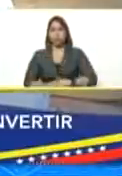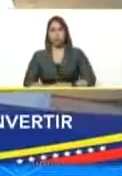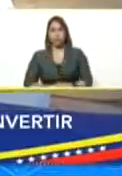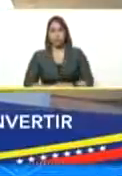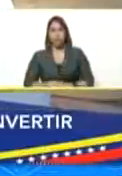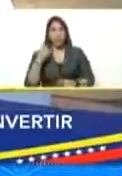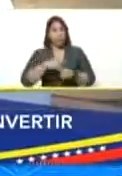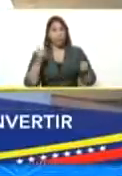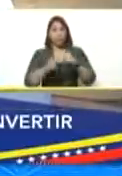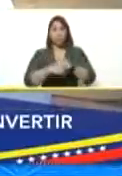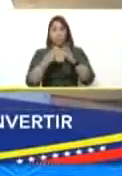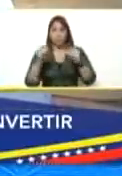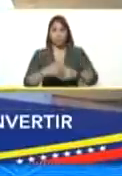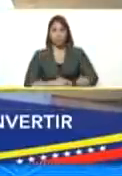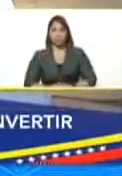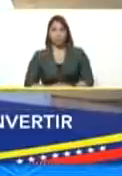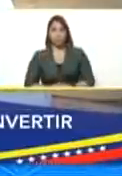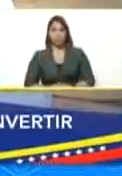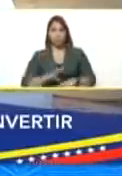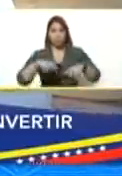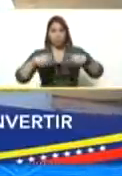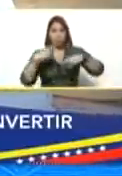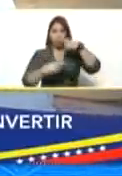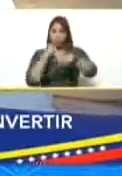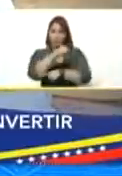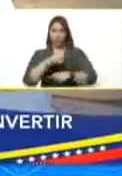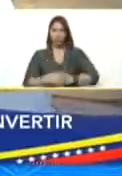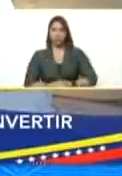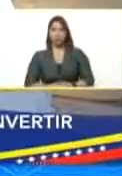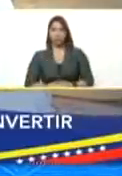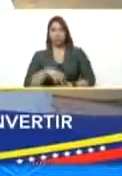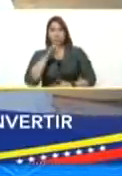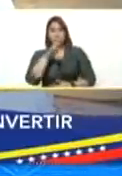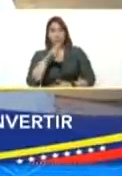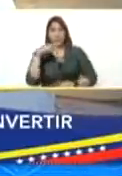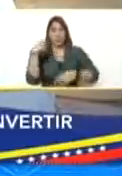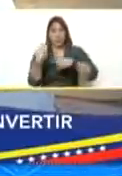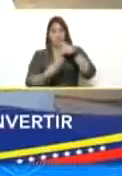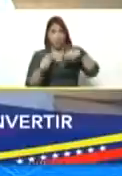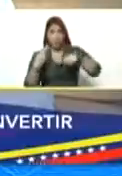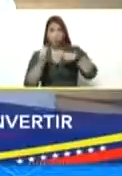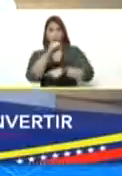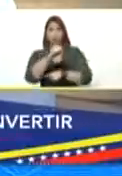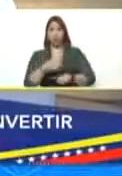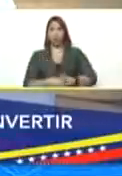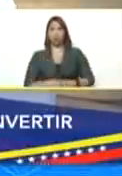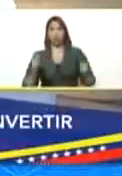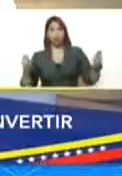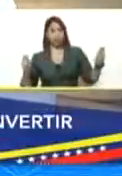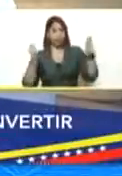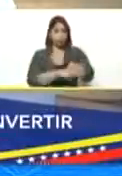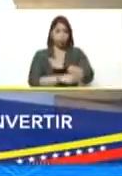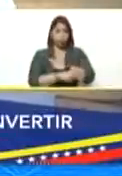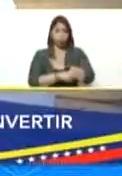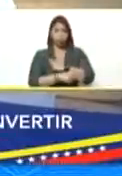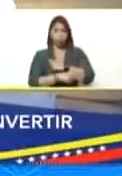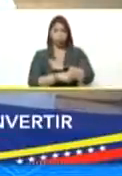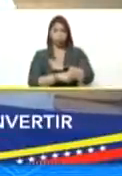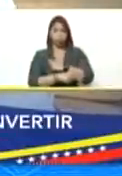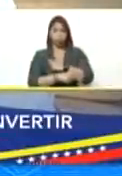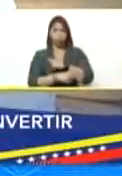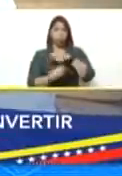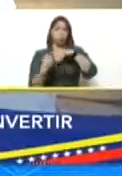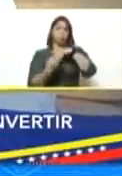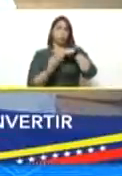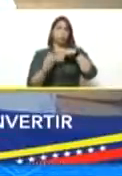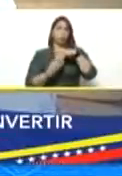Hay que cambiarlo todo, revolucionar, la R de revolucionar, cambiar las